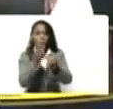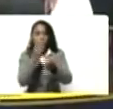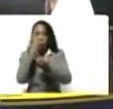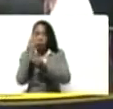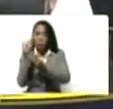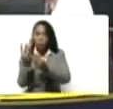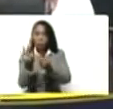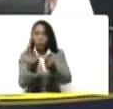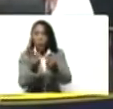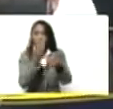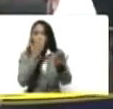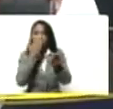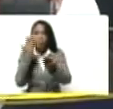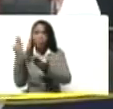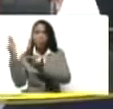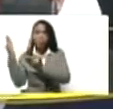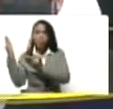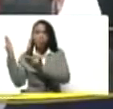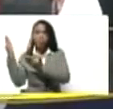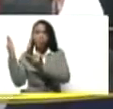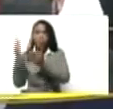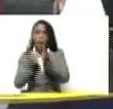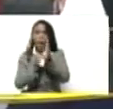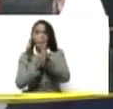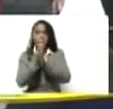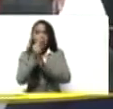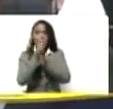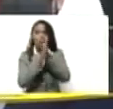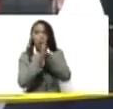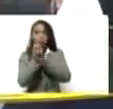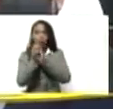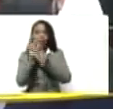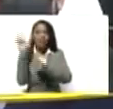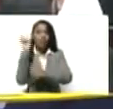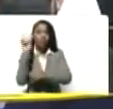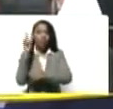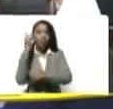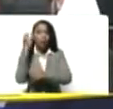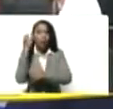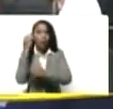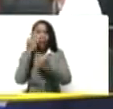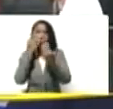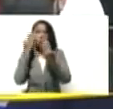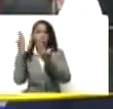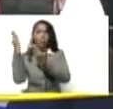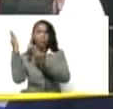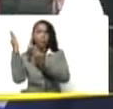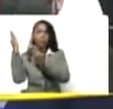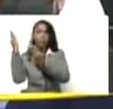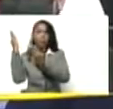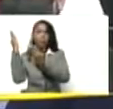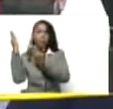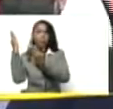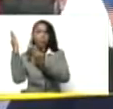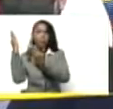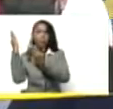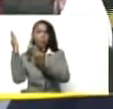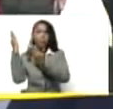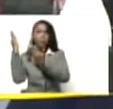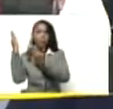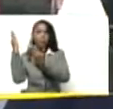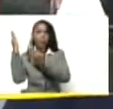y brutales que jamás se haya hecho contra venezuela' en 200 años de república